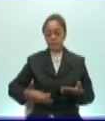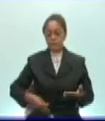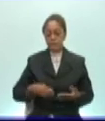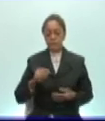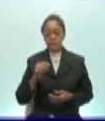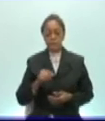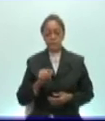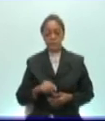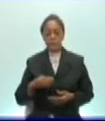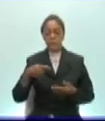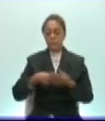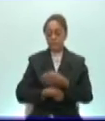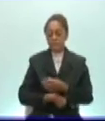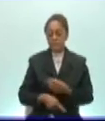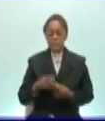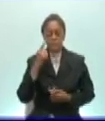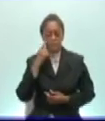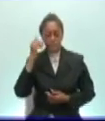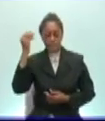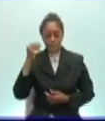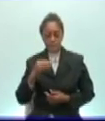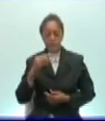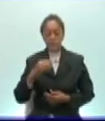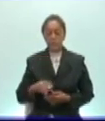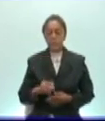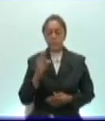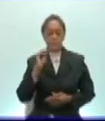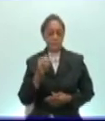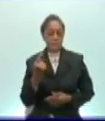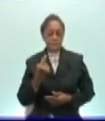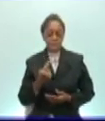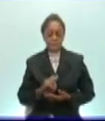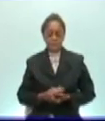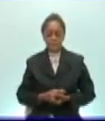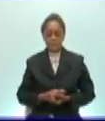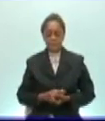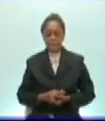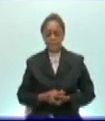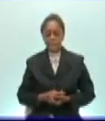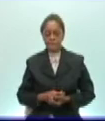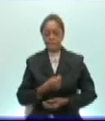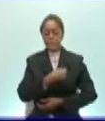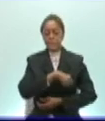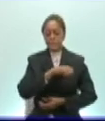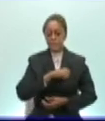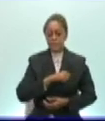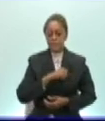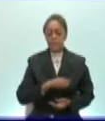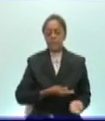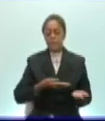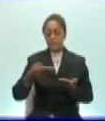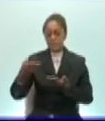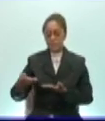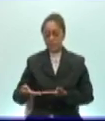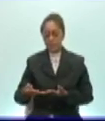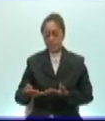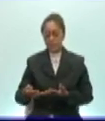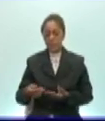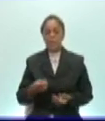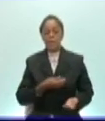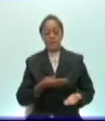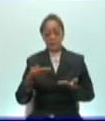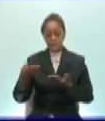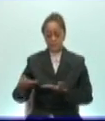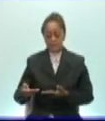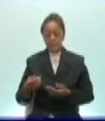cuando ustedes lo profundicen se van a dar cuenta, ¿qué dice uno de los primeros artículos? España le cede a Estados Unidos, oigan la palabra, le